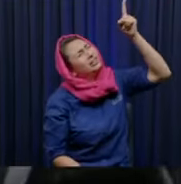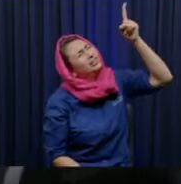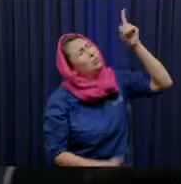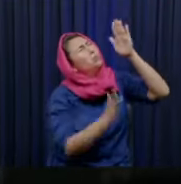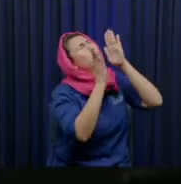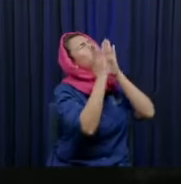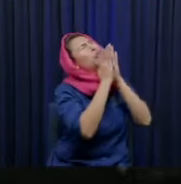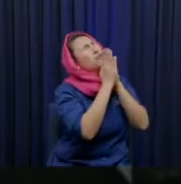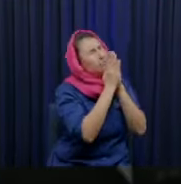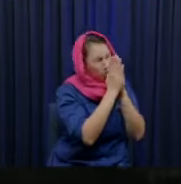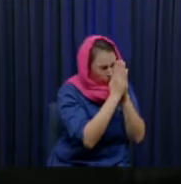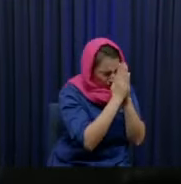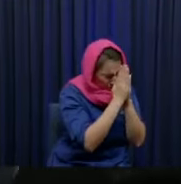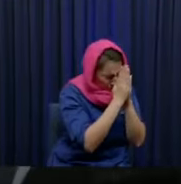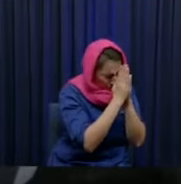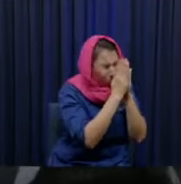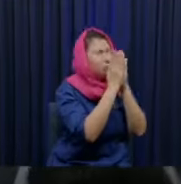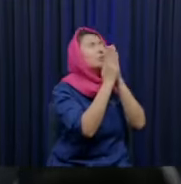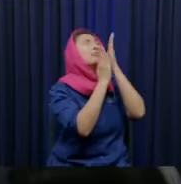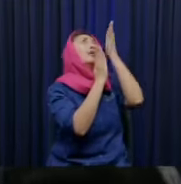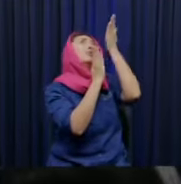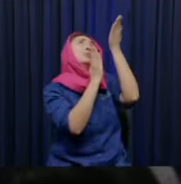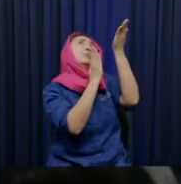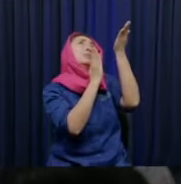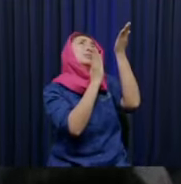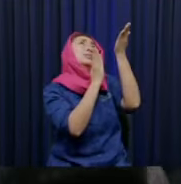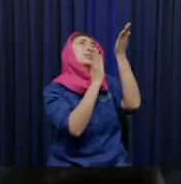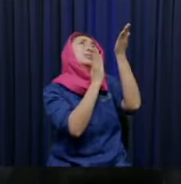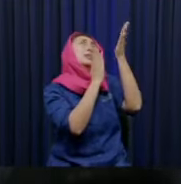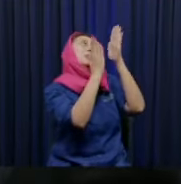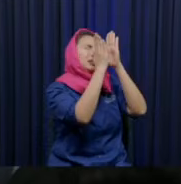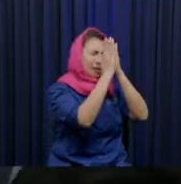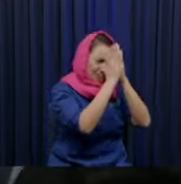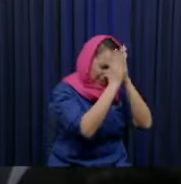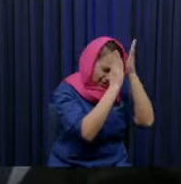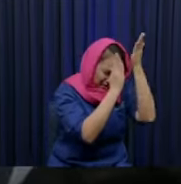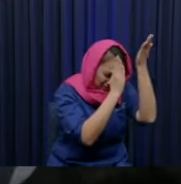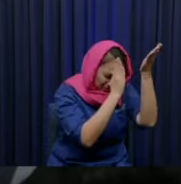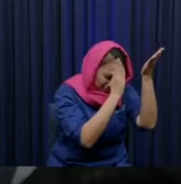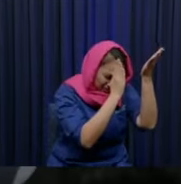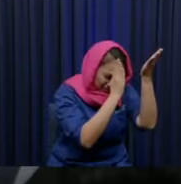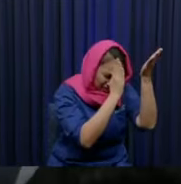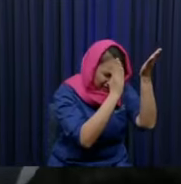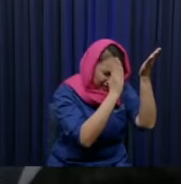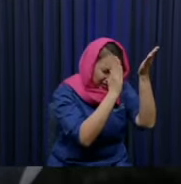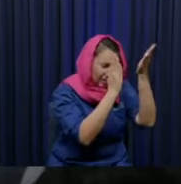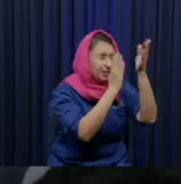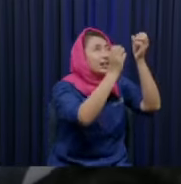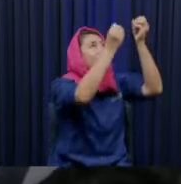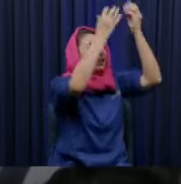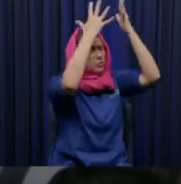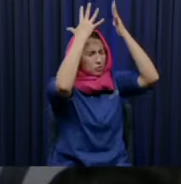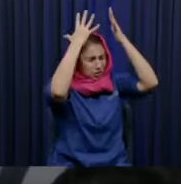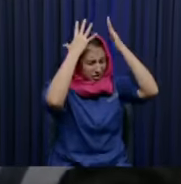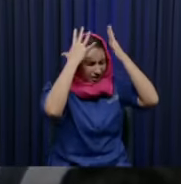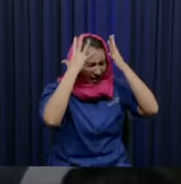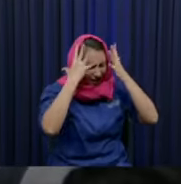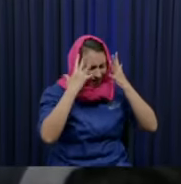ser transformados. Y por eso te suplicamos, Señor, que tengas piedad de